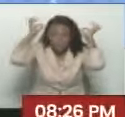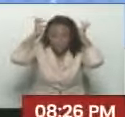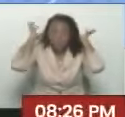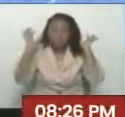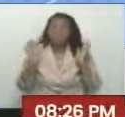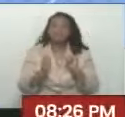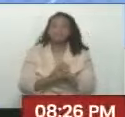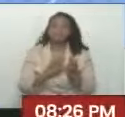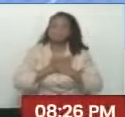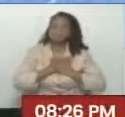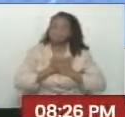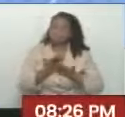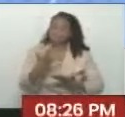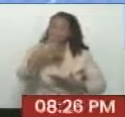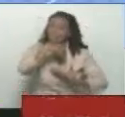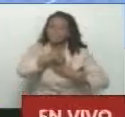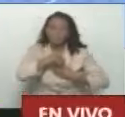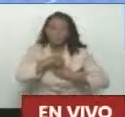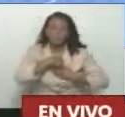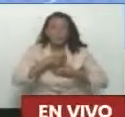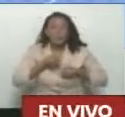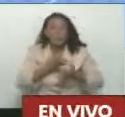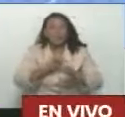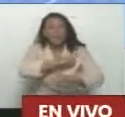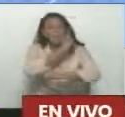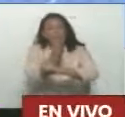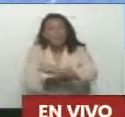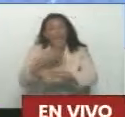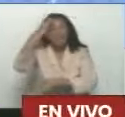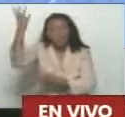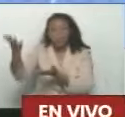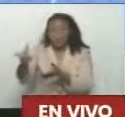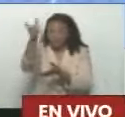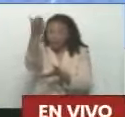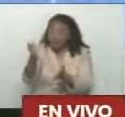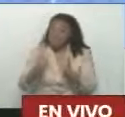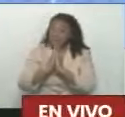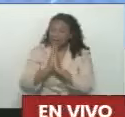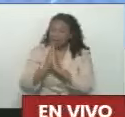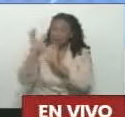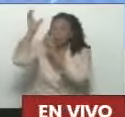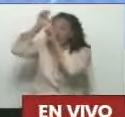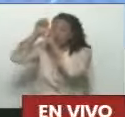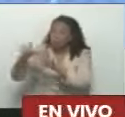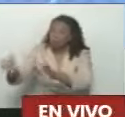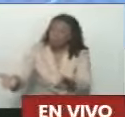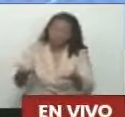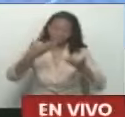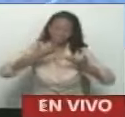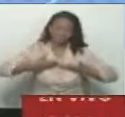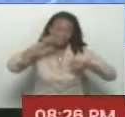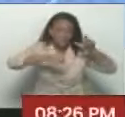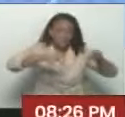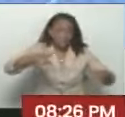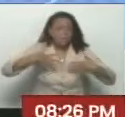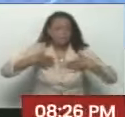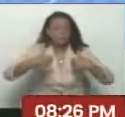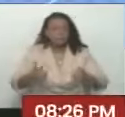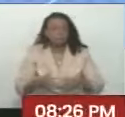todos. A través de él se manifiesta el poder de Dios. Y de verdad,